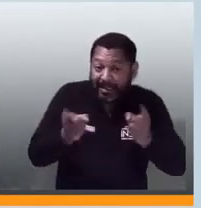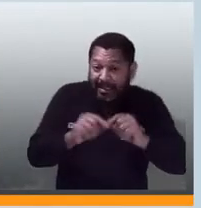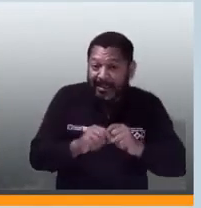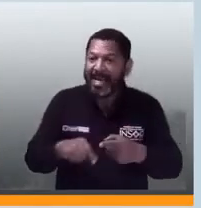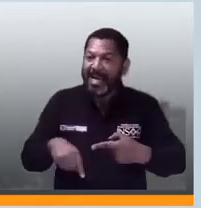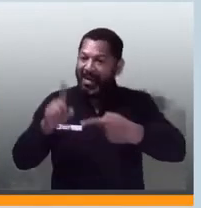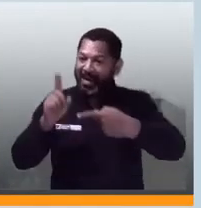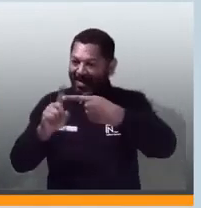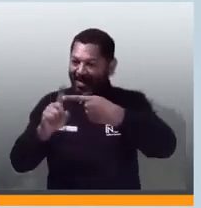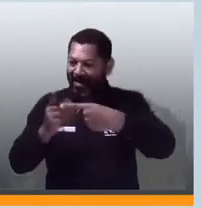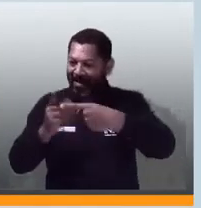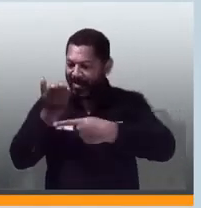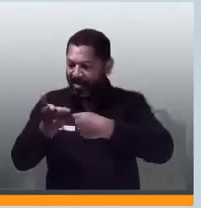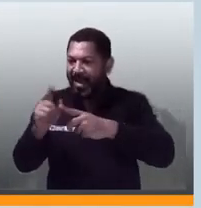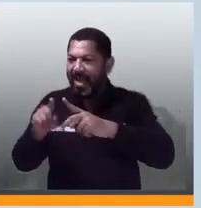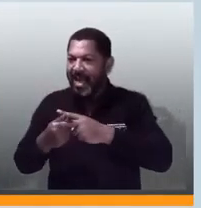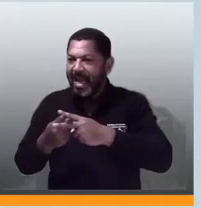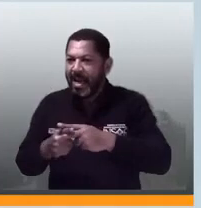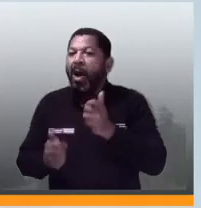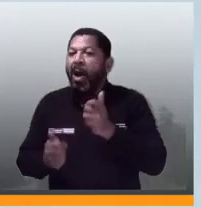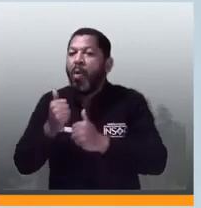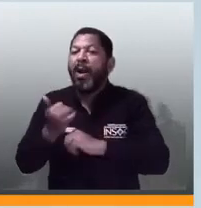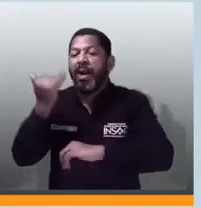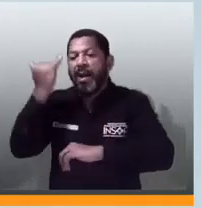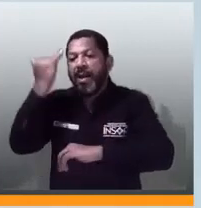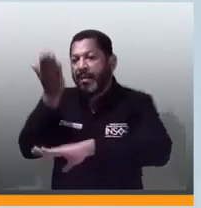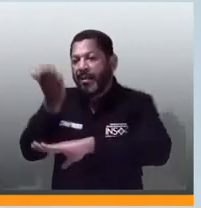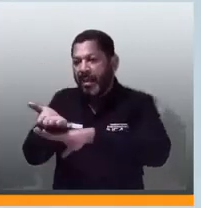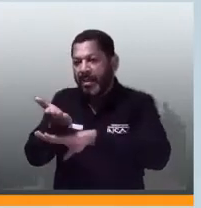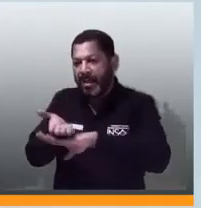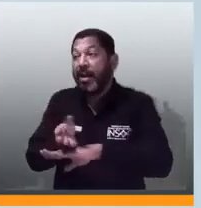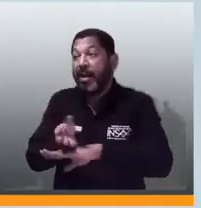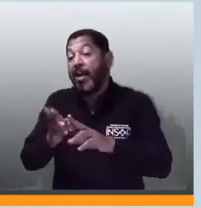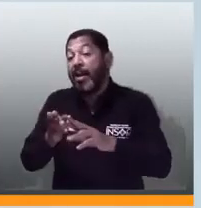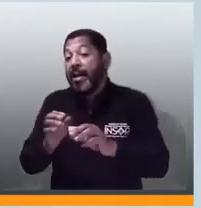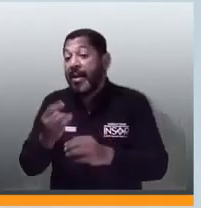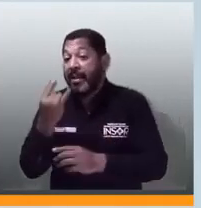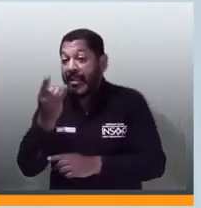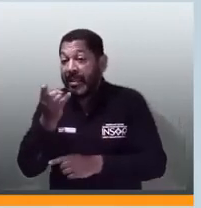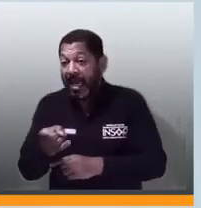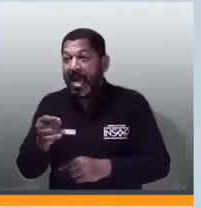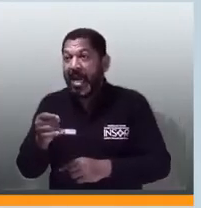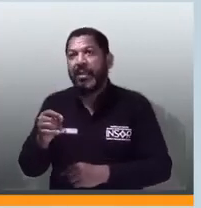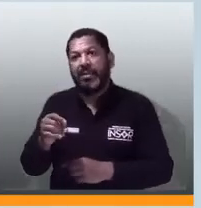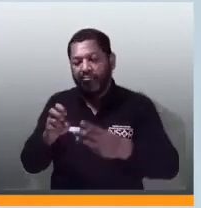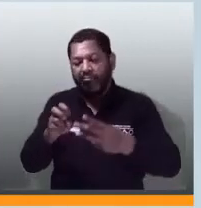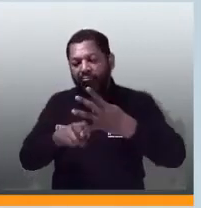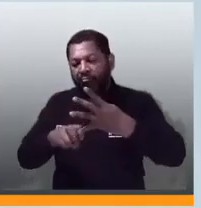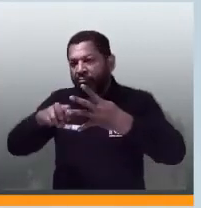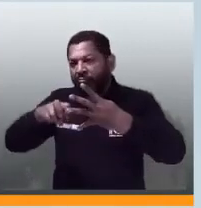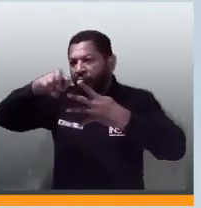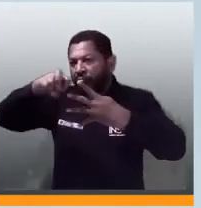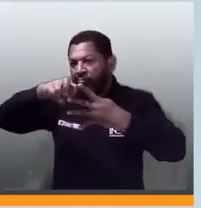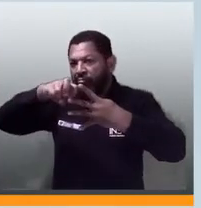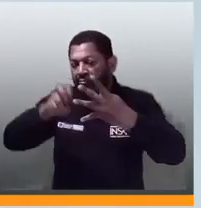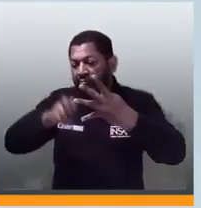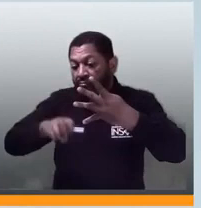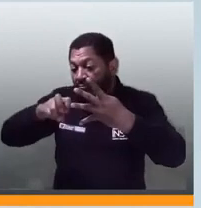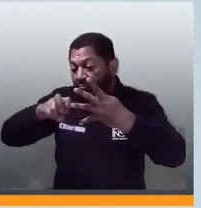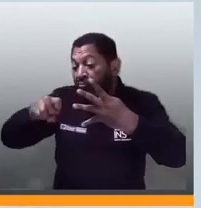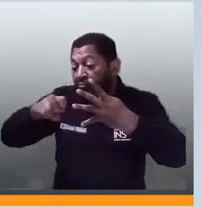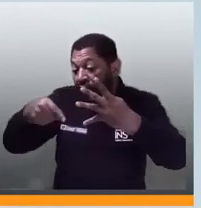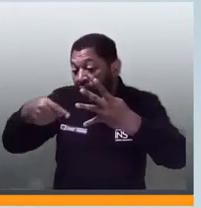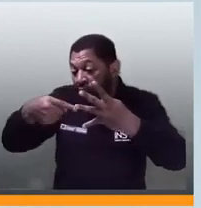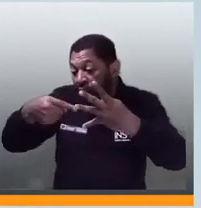primer taller puede plantear la estrategia, cuál es la idea, pero sería muy interesante hacer segundos niveles donde las personas, por ejemplo, puedan